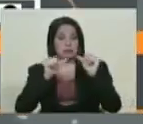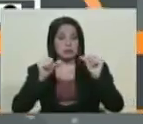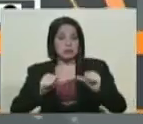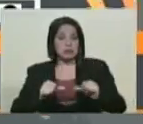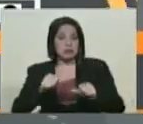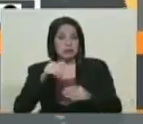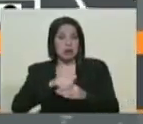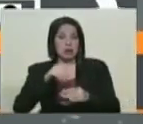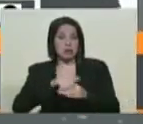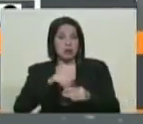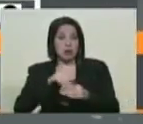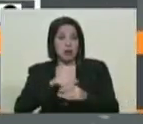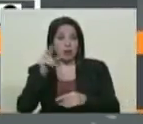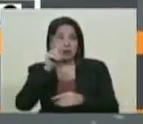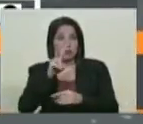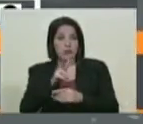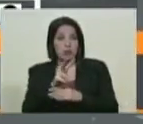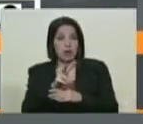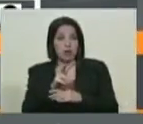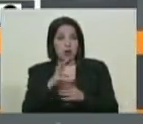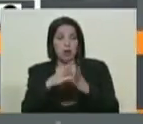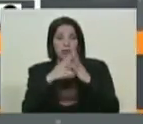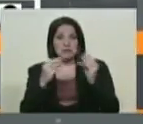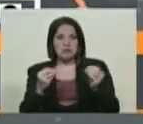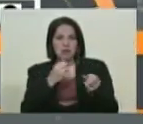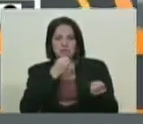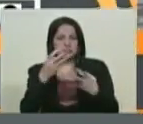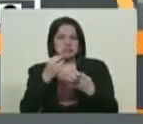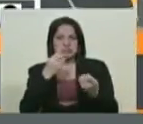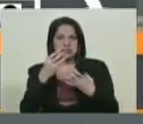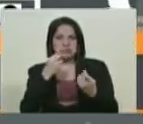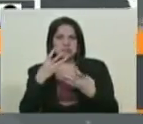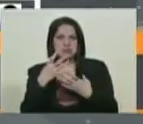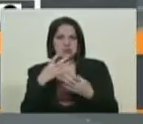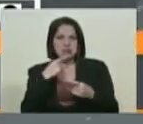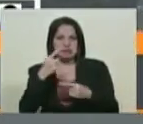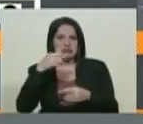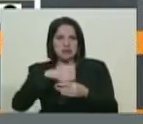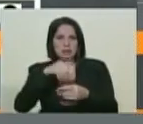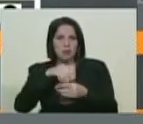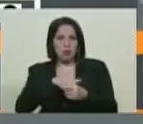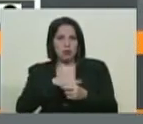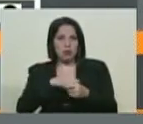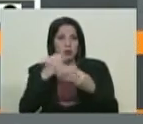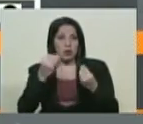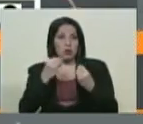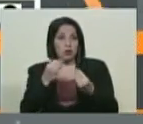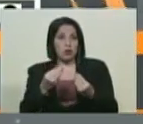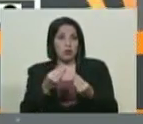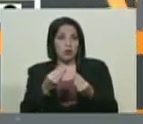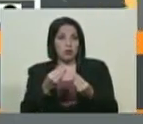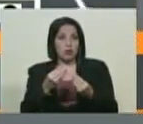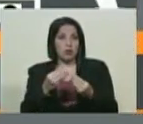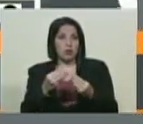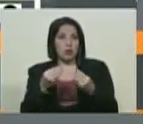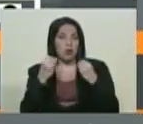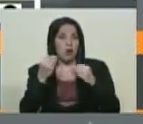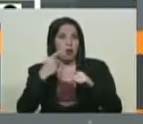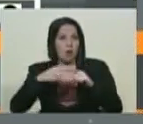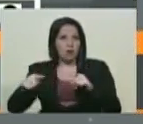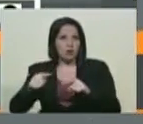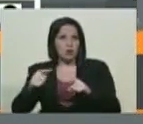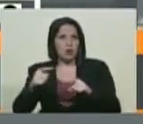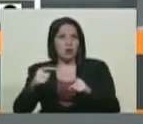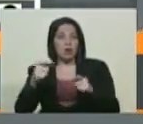venezolano, con que todos los venezolanos han ido a expresar su derecho al voto. Indicó que por la vía del diálogo se va a